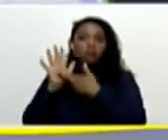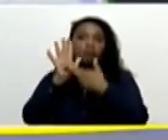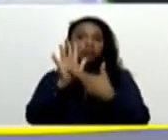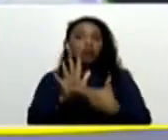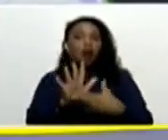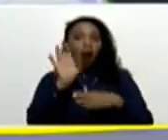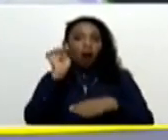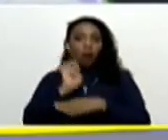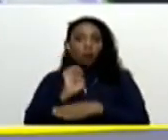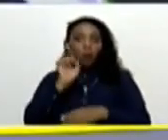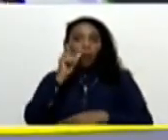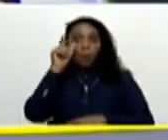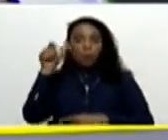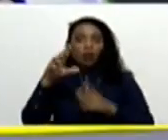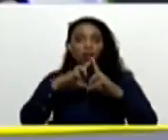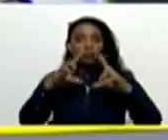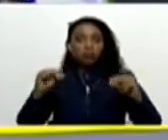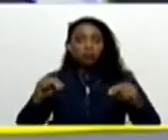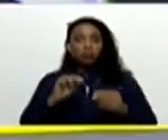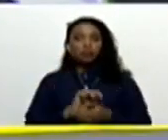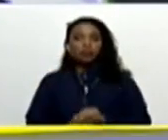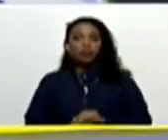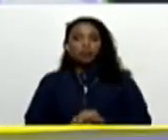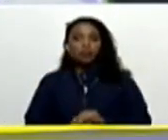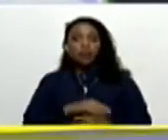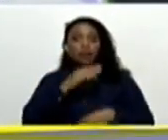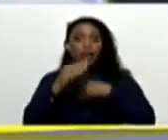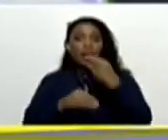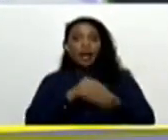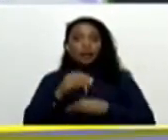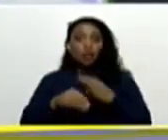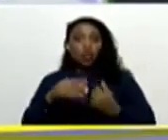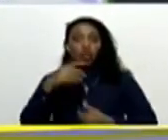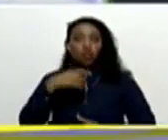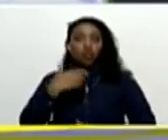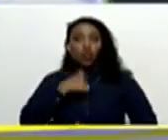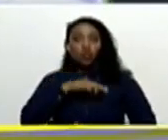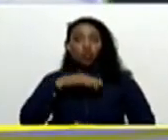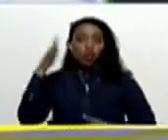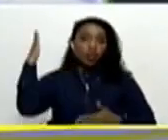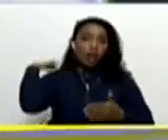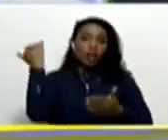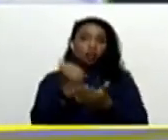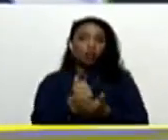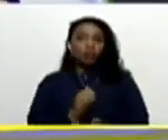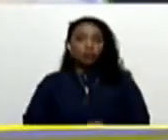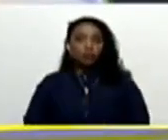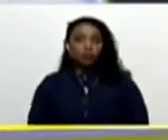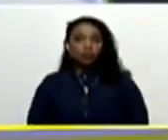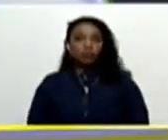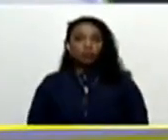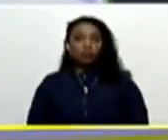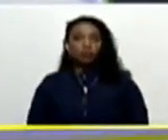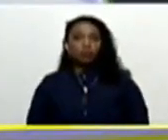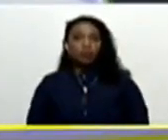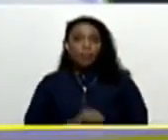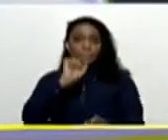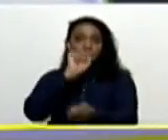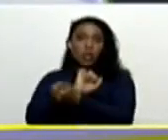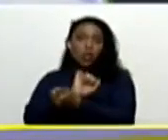embajador gringo en Nicaragua, y ejecutando Somoza la traición, lo